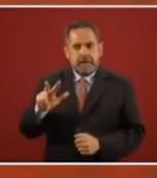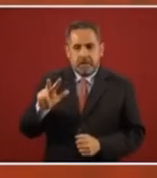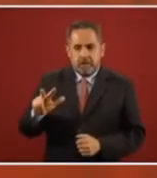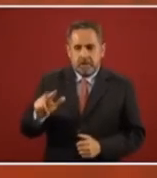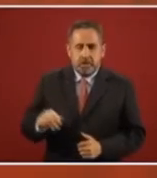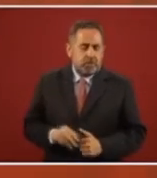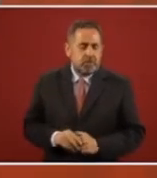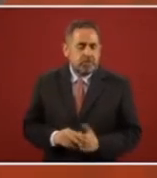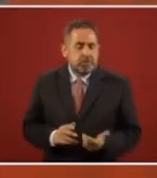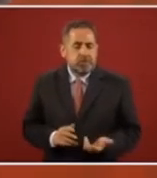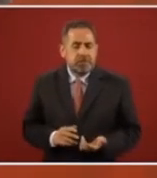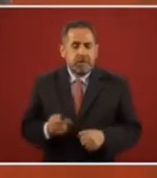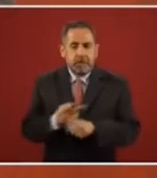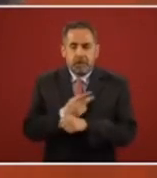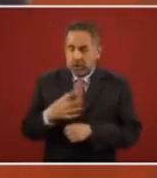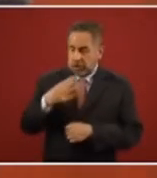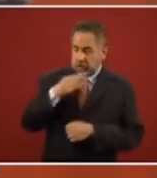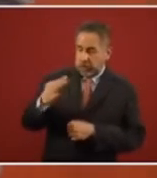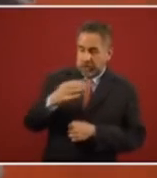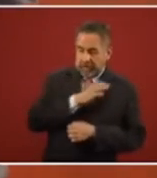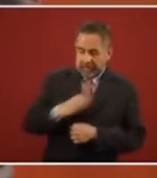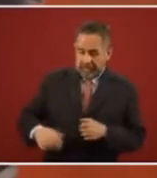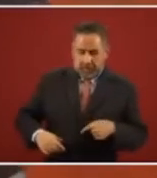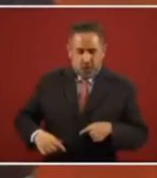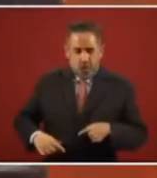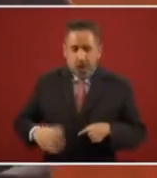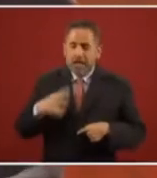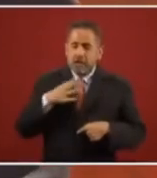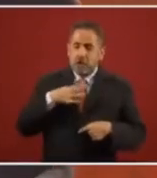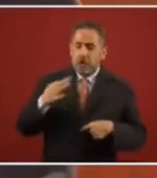no sólo eligieron al eligieron